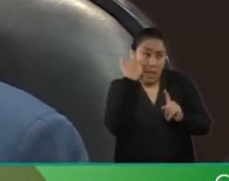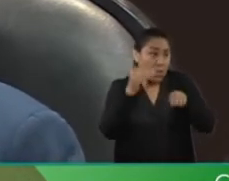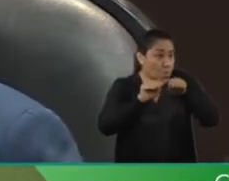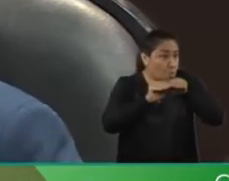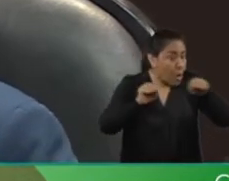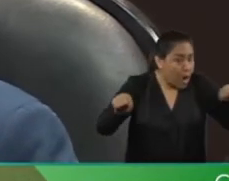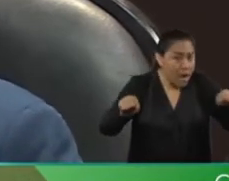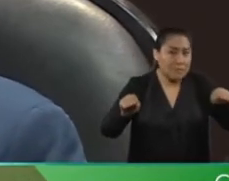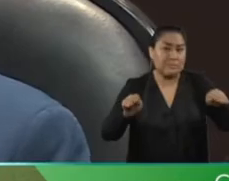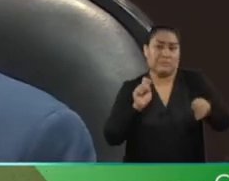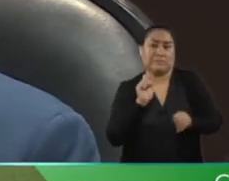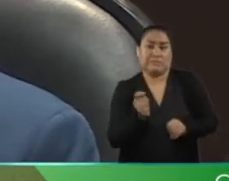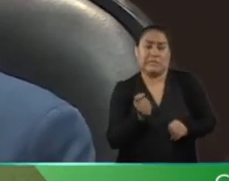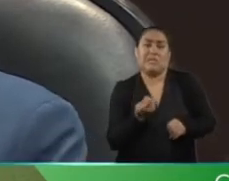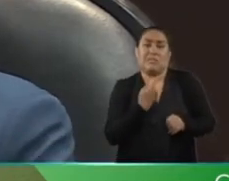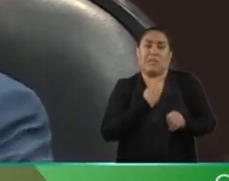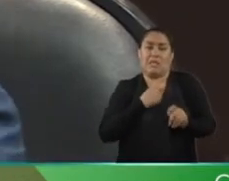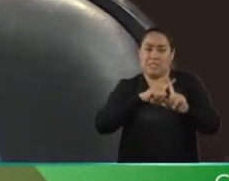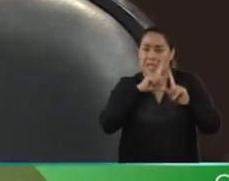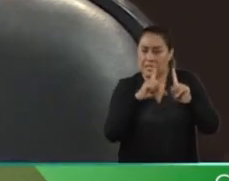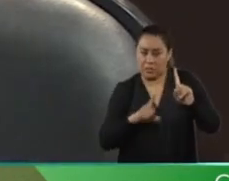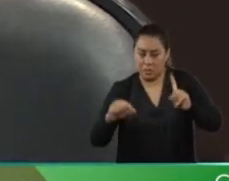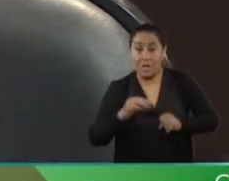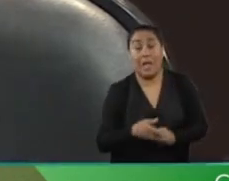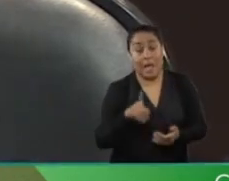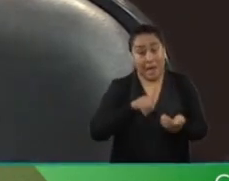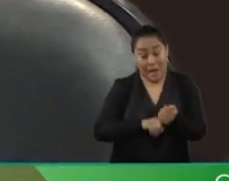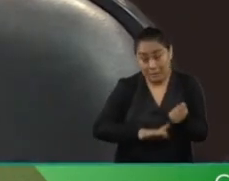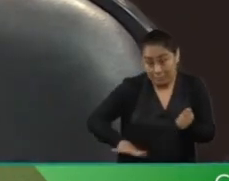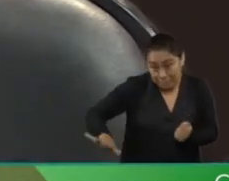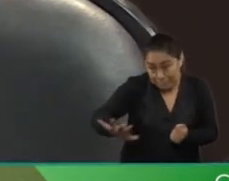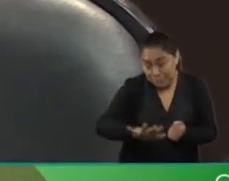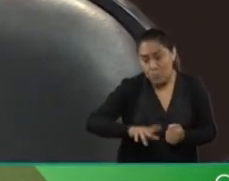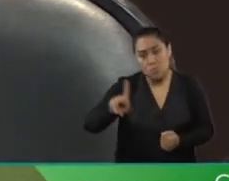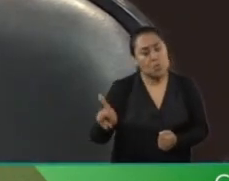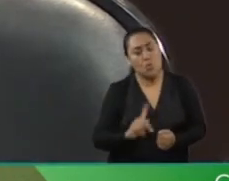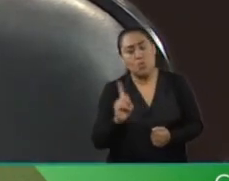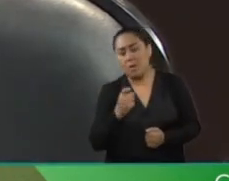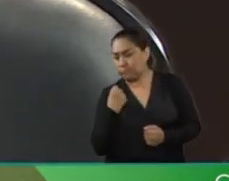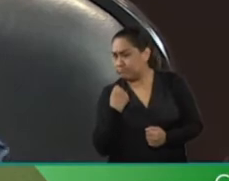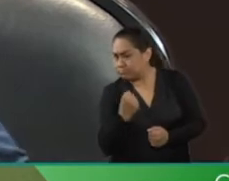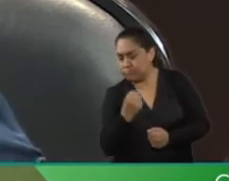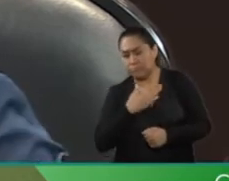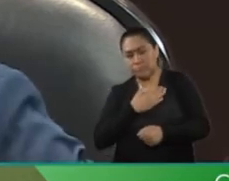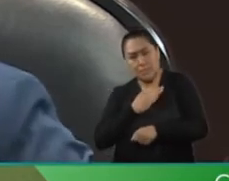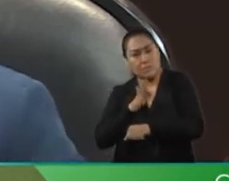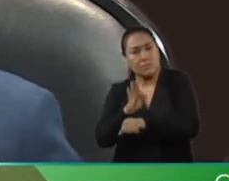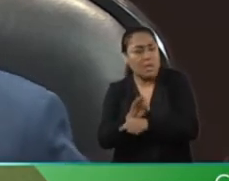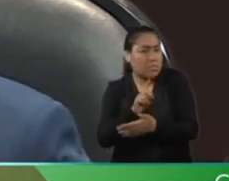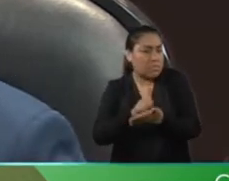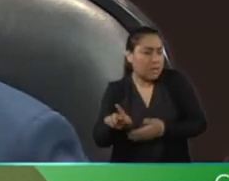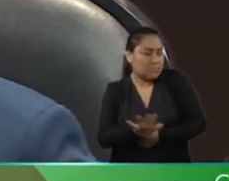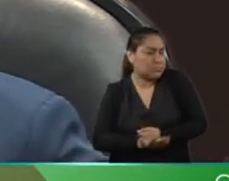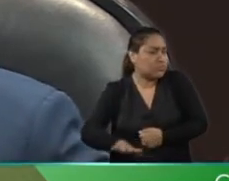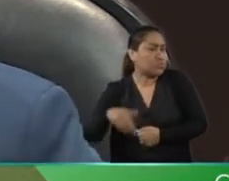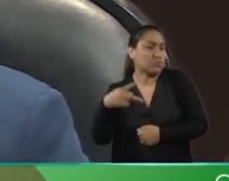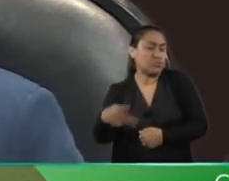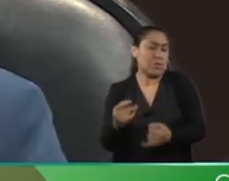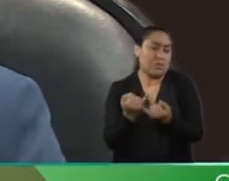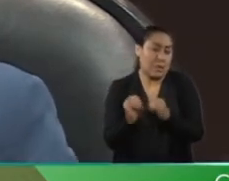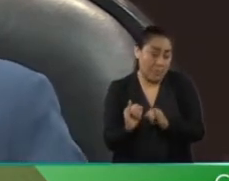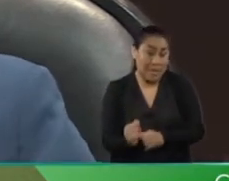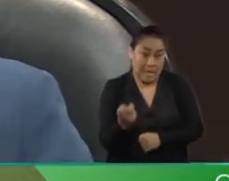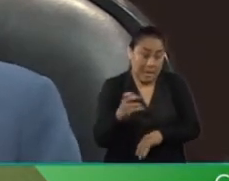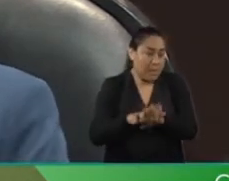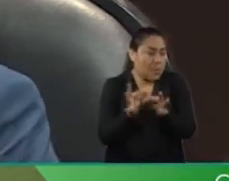identidad nacional. Fue en estas regiones donde defendieron con mayor fuerza sus derechos y autonomía. Una de las expresiones